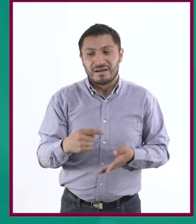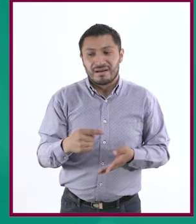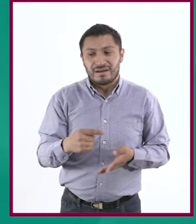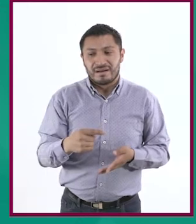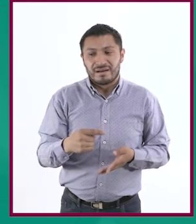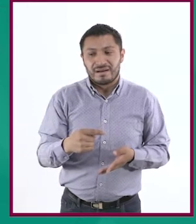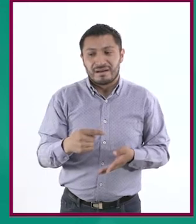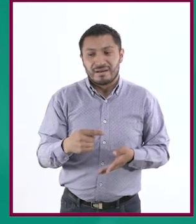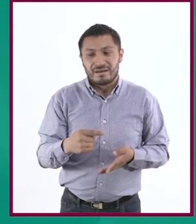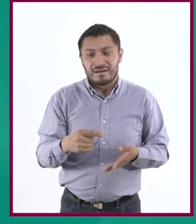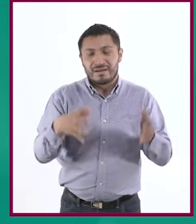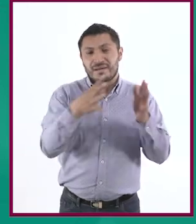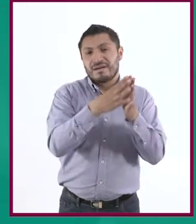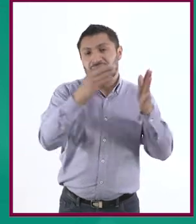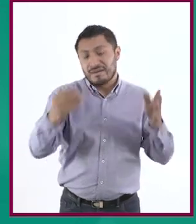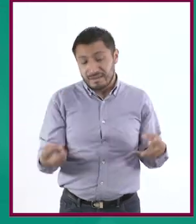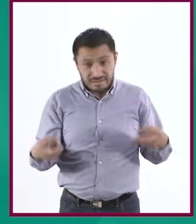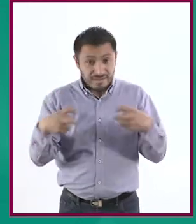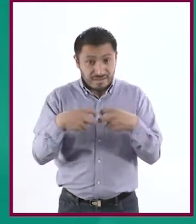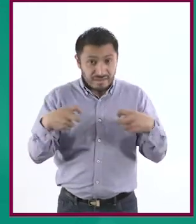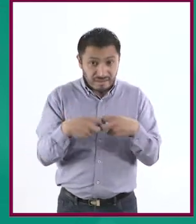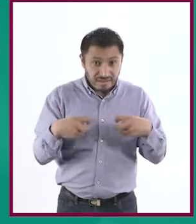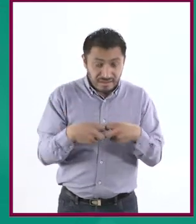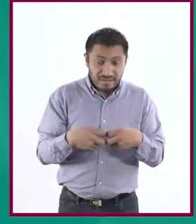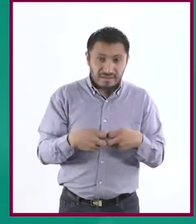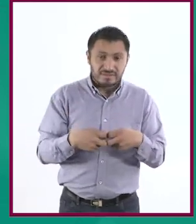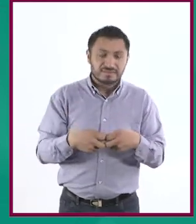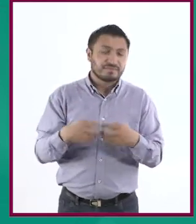para producir plástico, para producir